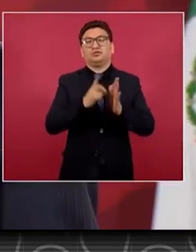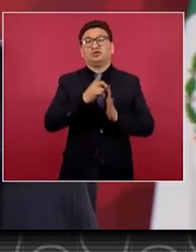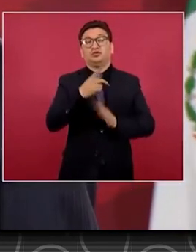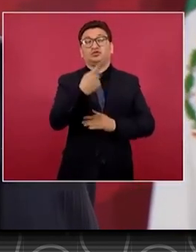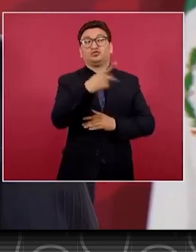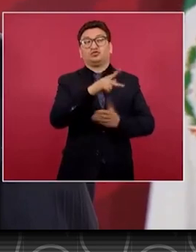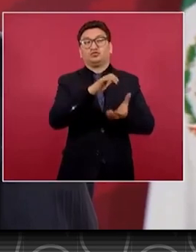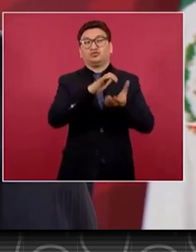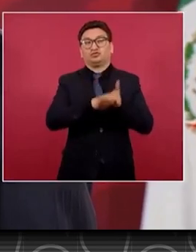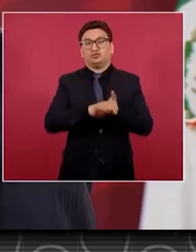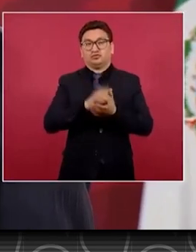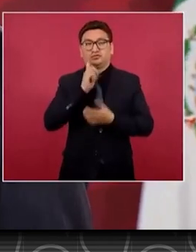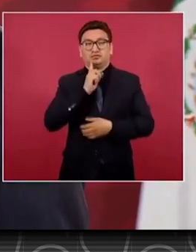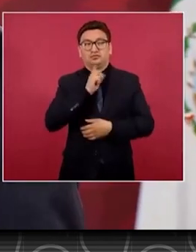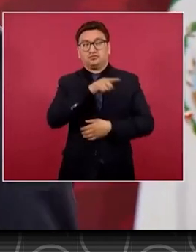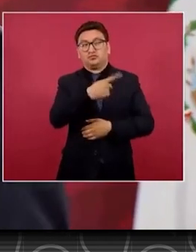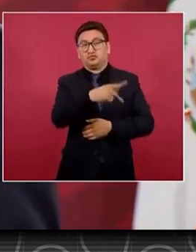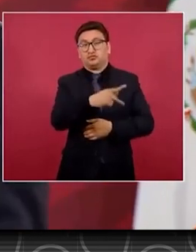esposa,